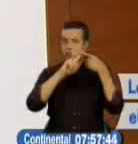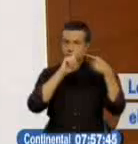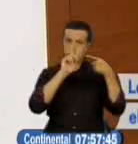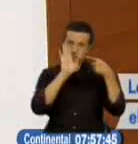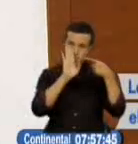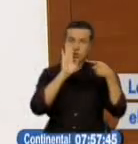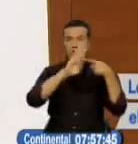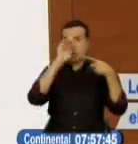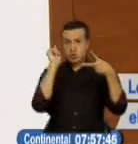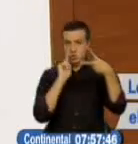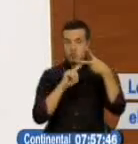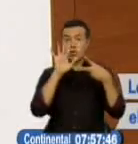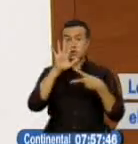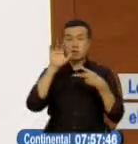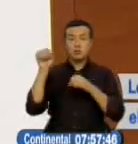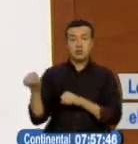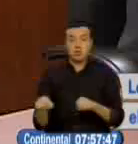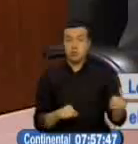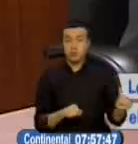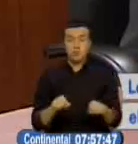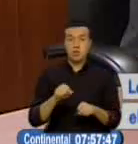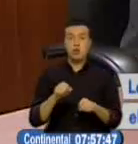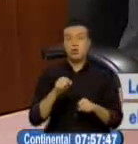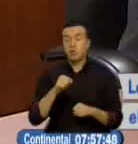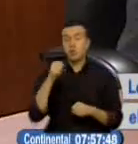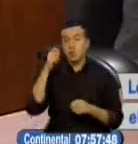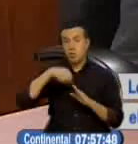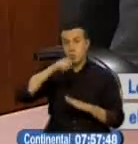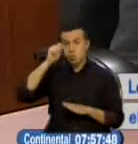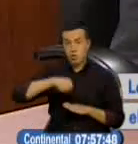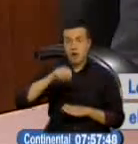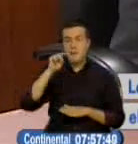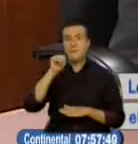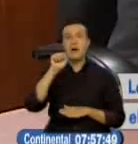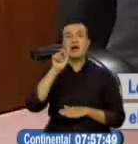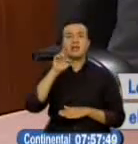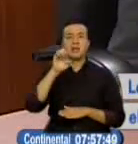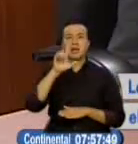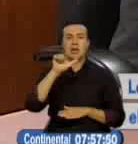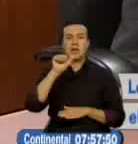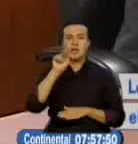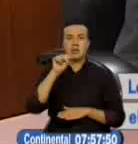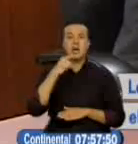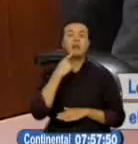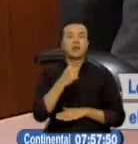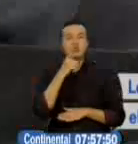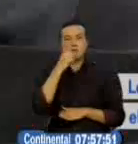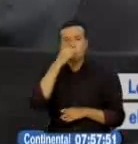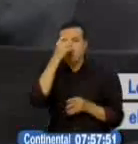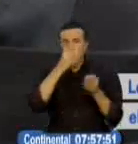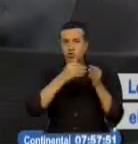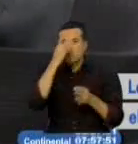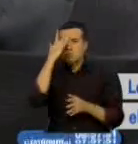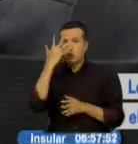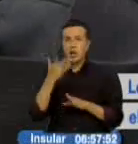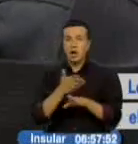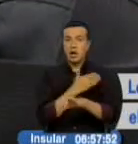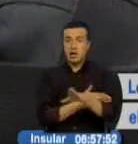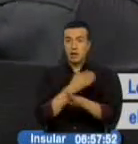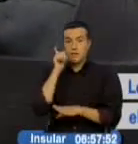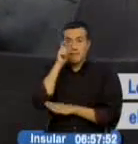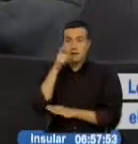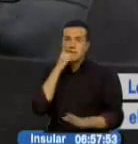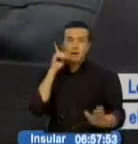proceso. El 5 de mayo la jueza de la Unidad de Garantías Penales, María Elena Lara, resolvió llamar a juicio tras analizar el dictamen acusatorio